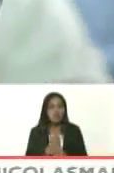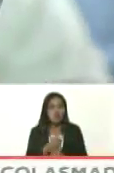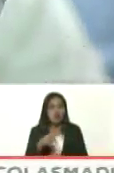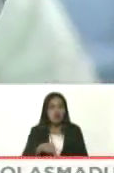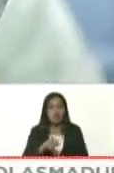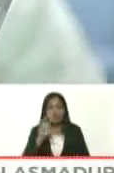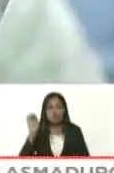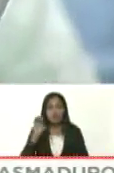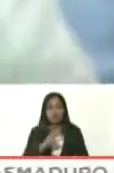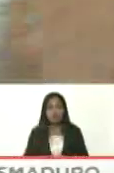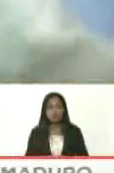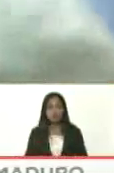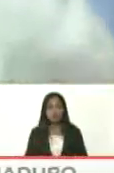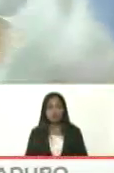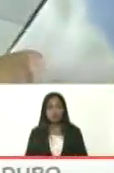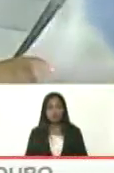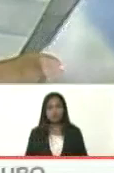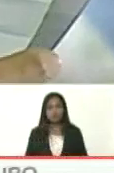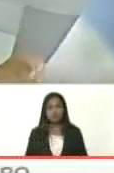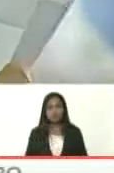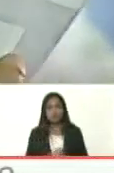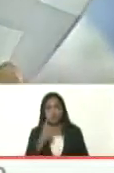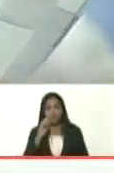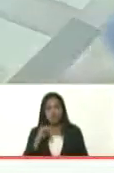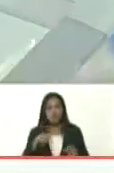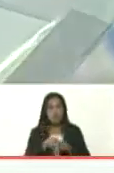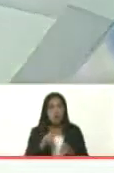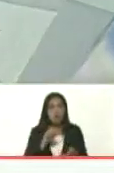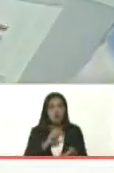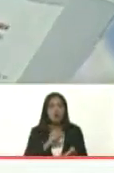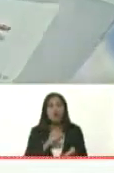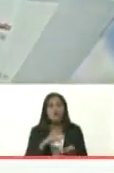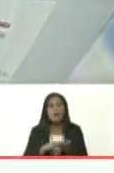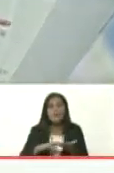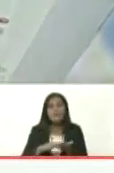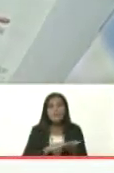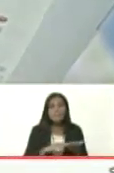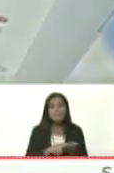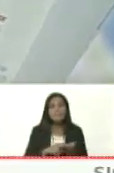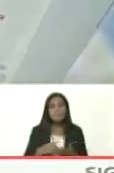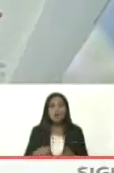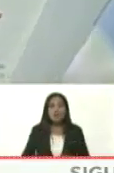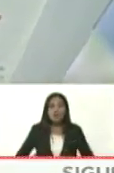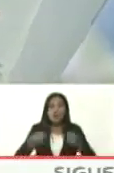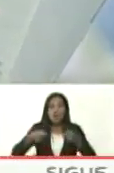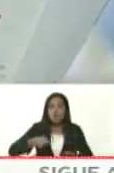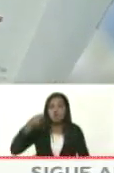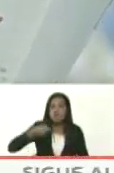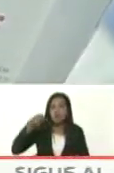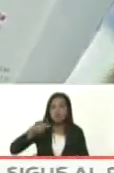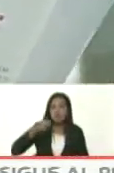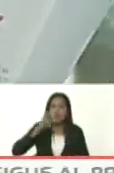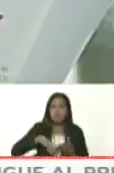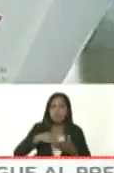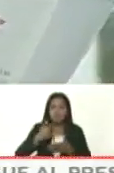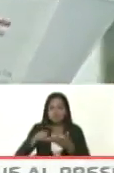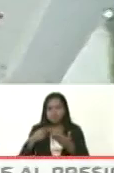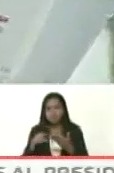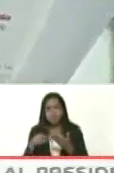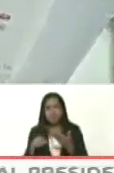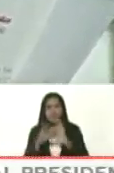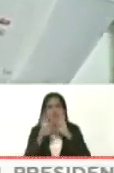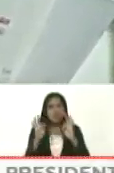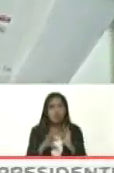país. Sifones para lavaplatos, para lavamanos. Cuñetes de distintos tamaños